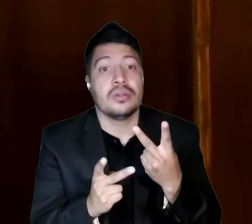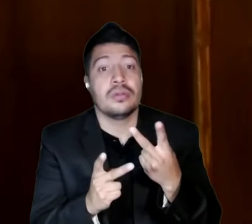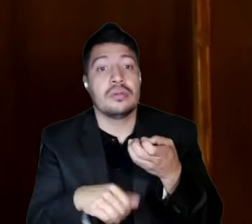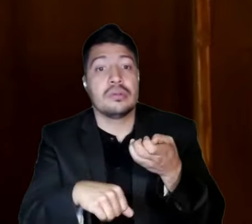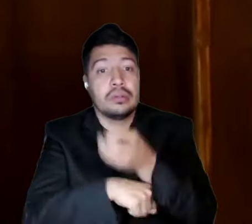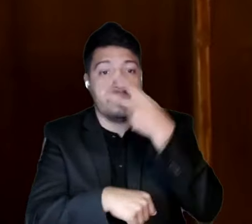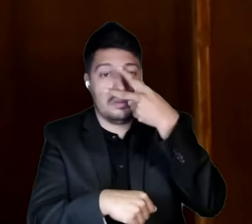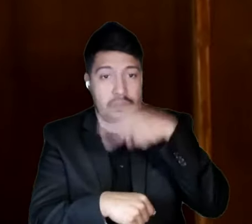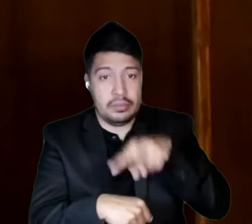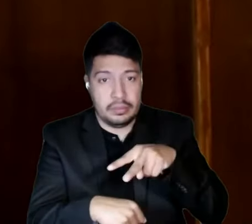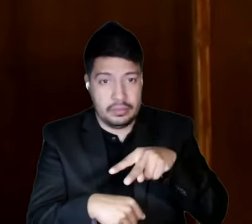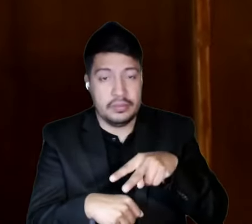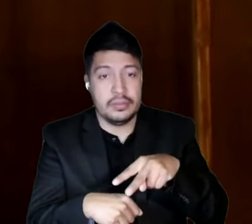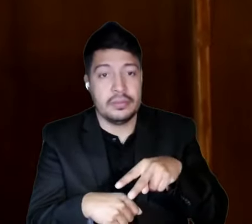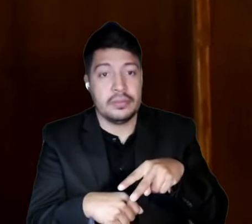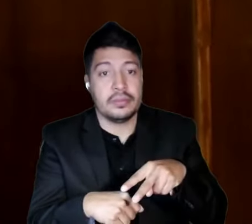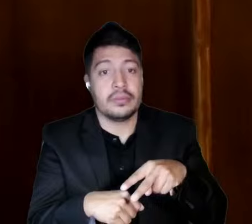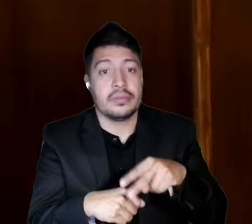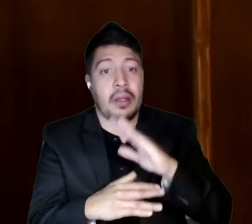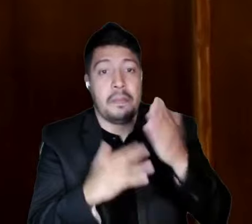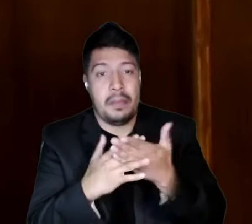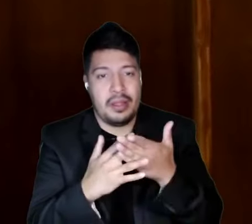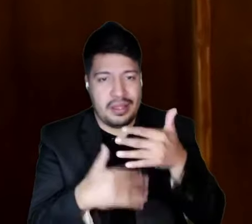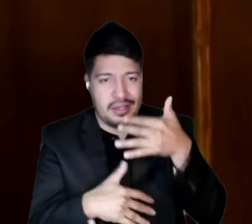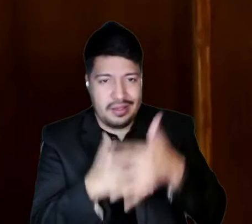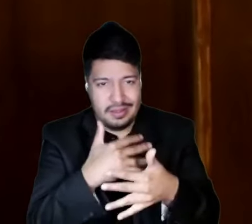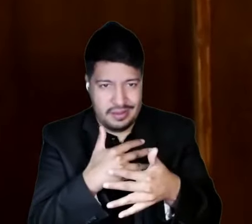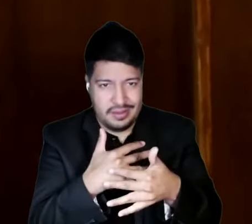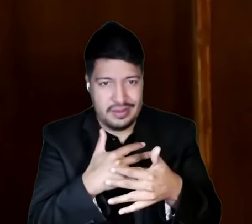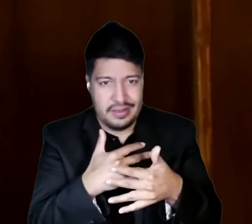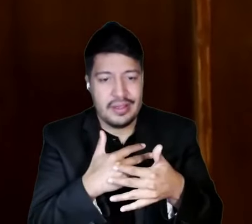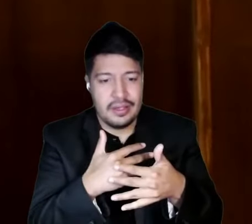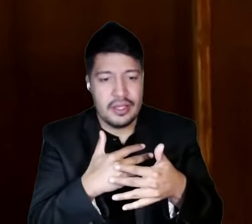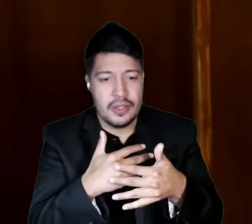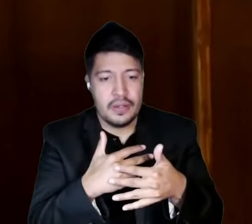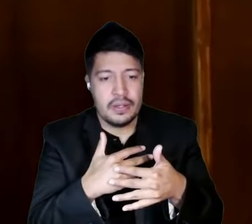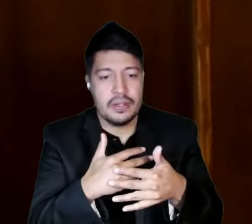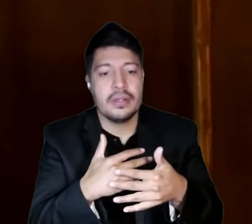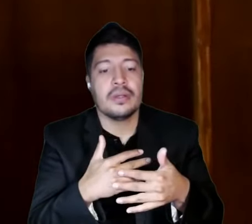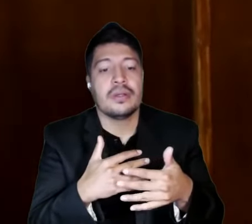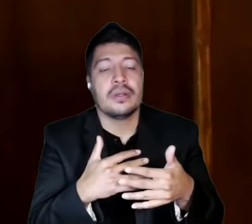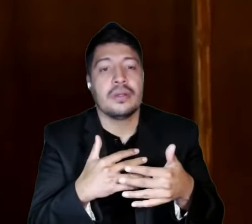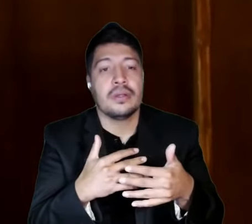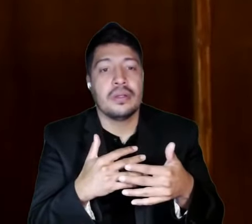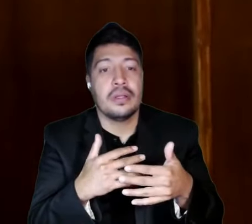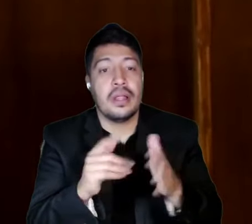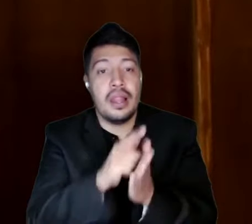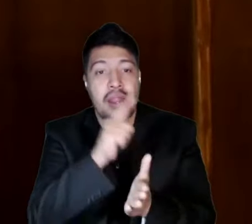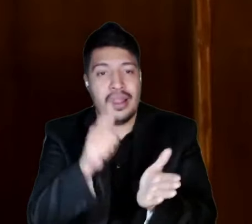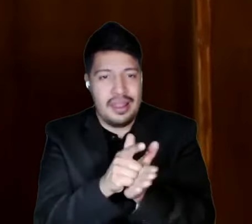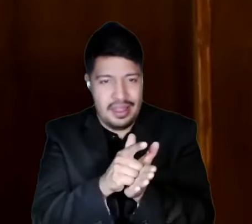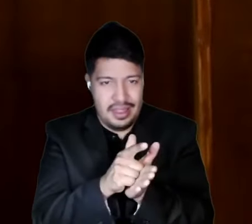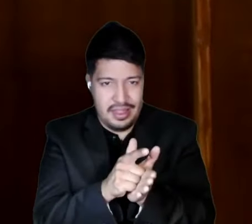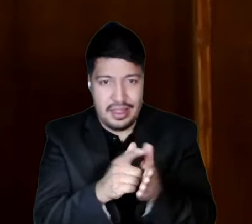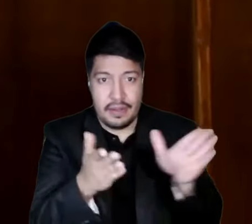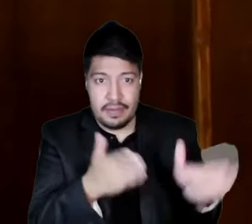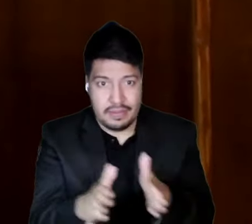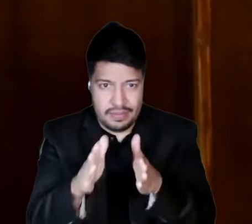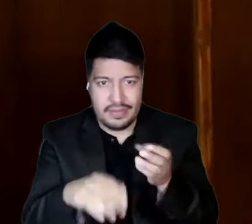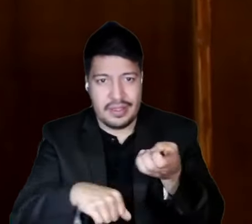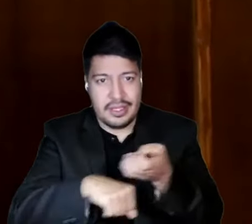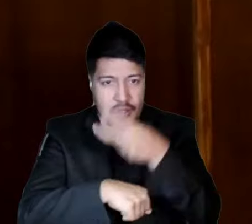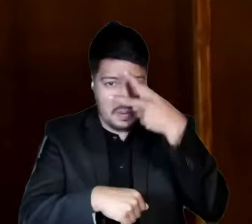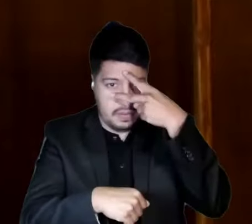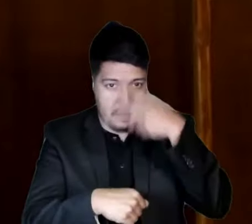y y 15 fracción 5 y 22 segundo párrafo de la ley de planeación del Estado de México y municipios